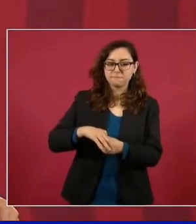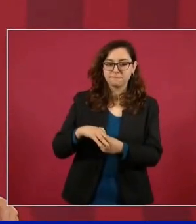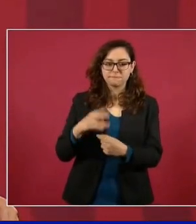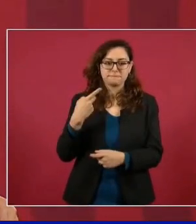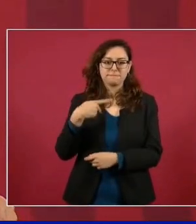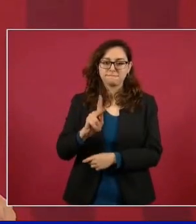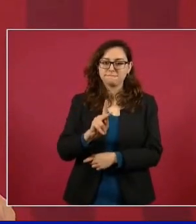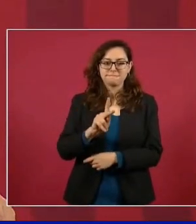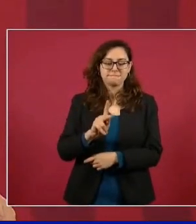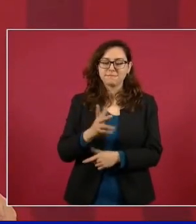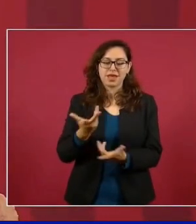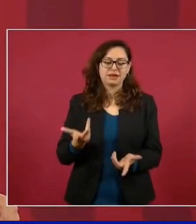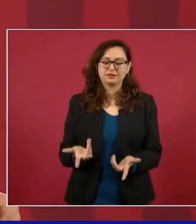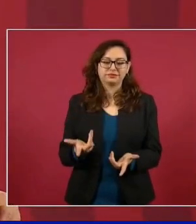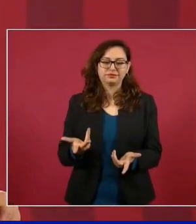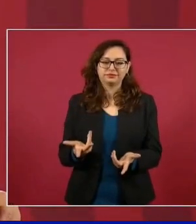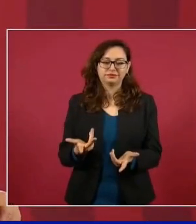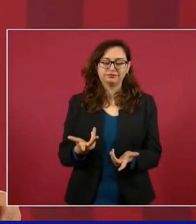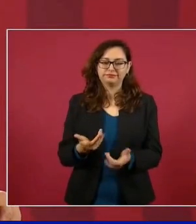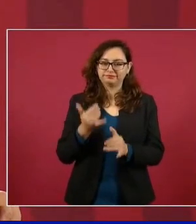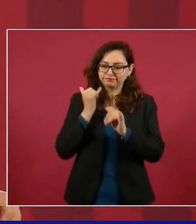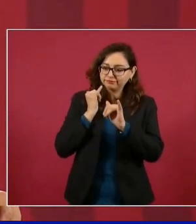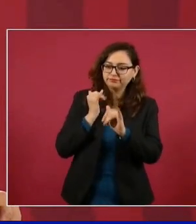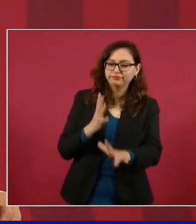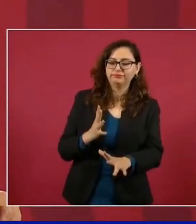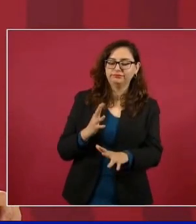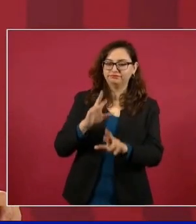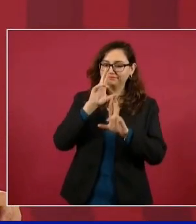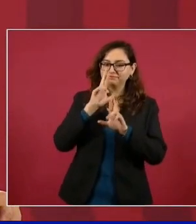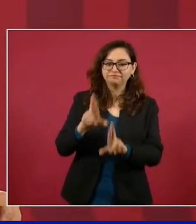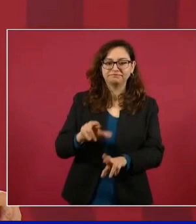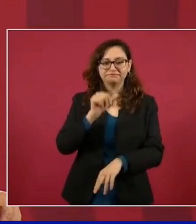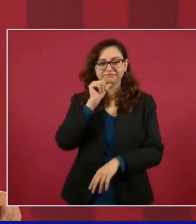pero que no se respete el voto.